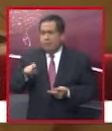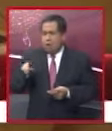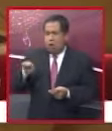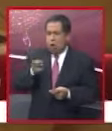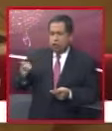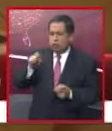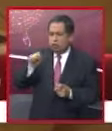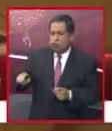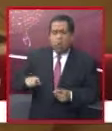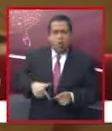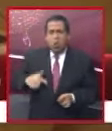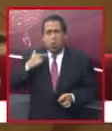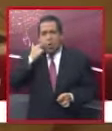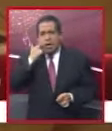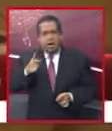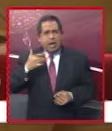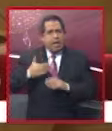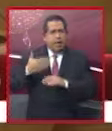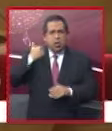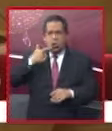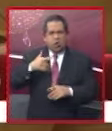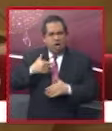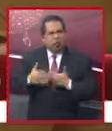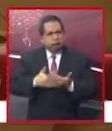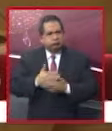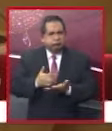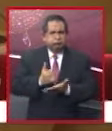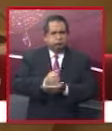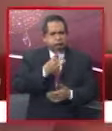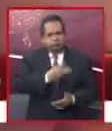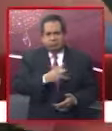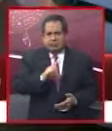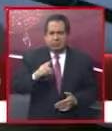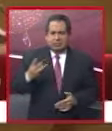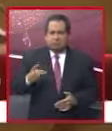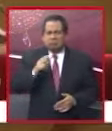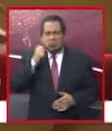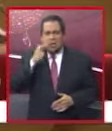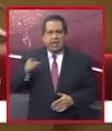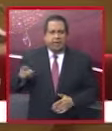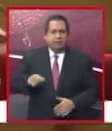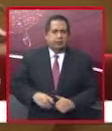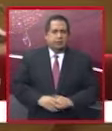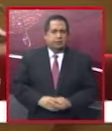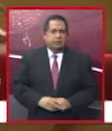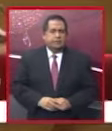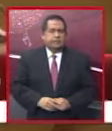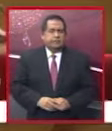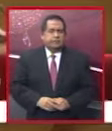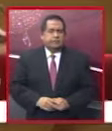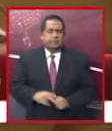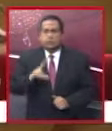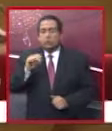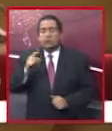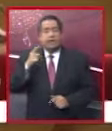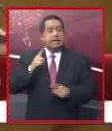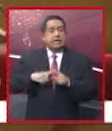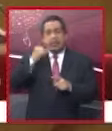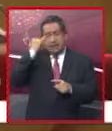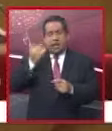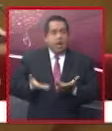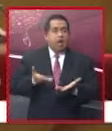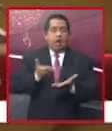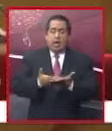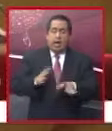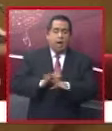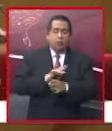particular no quisieron ir adelante en el 3 de 3. No se trata de quién propuso la